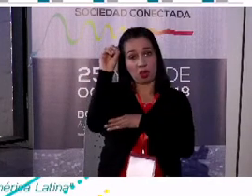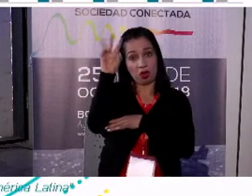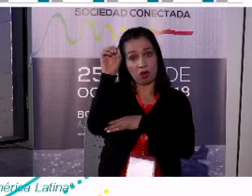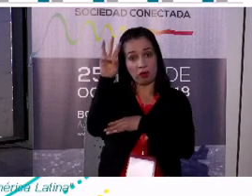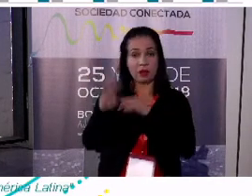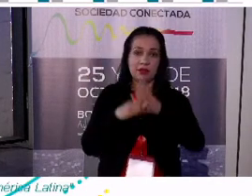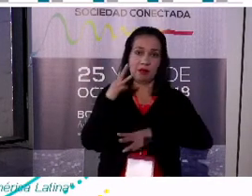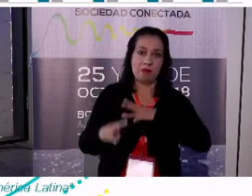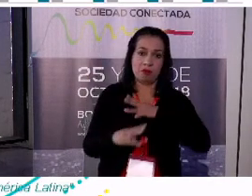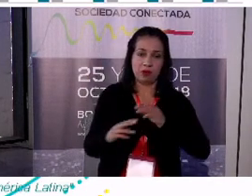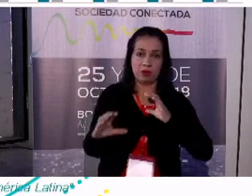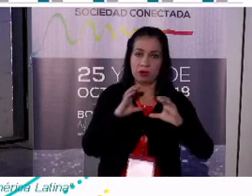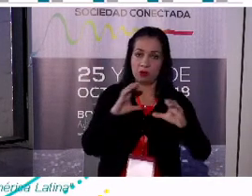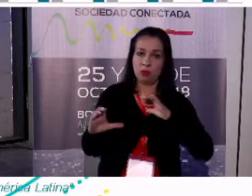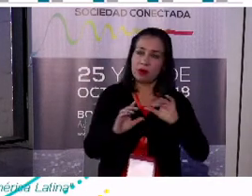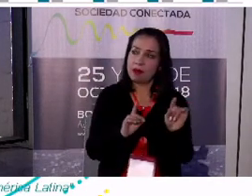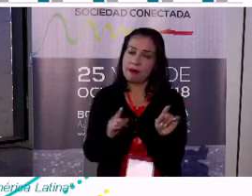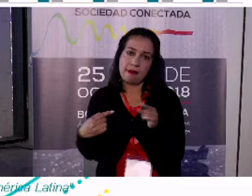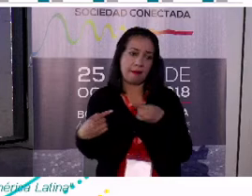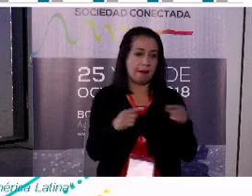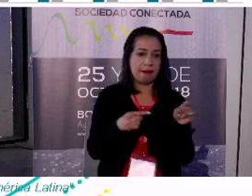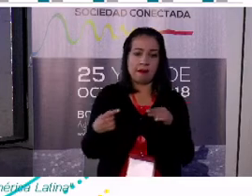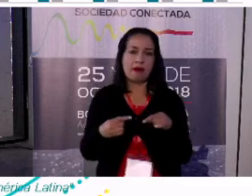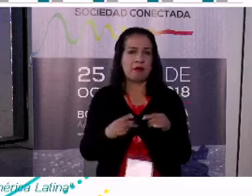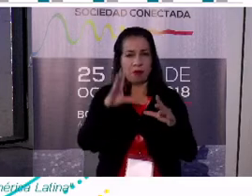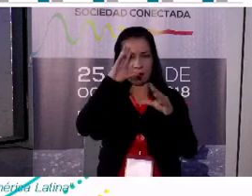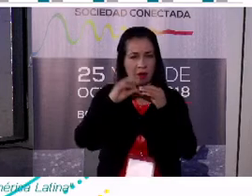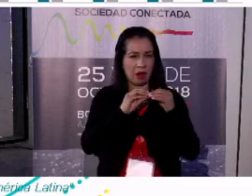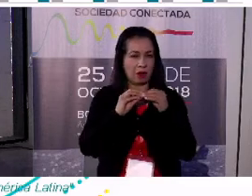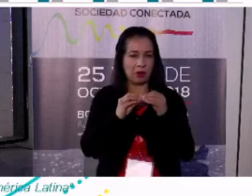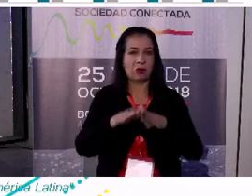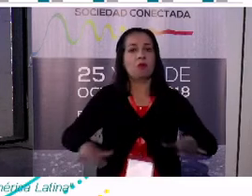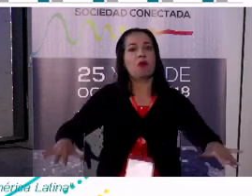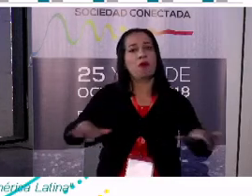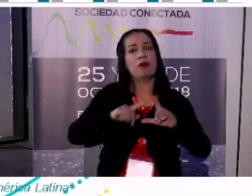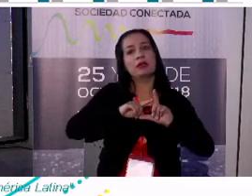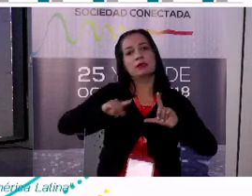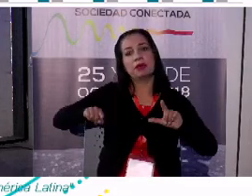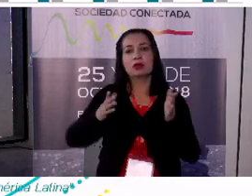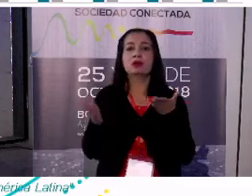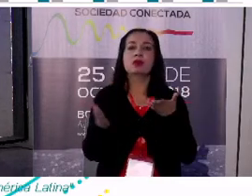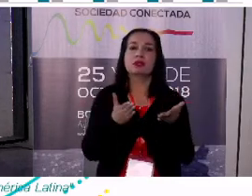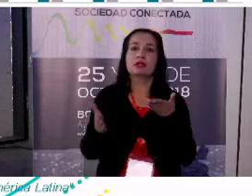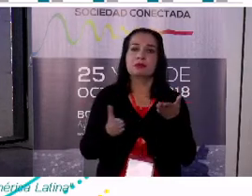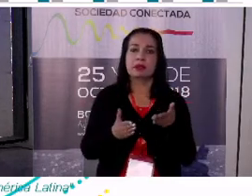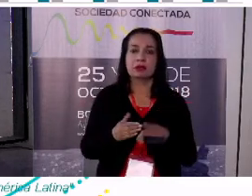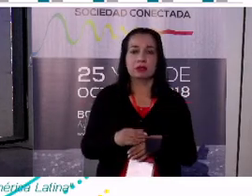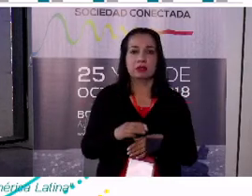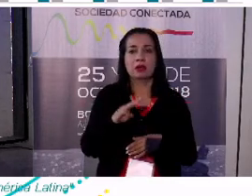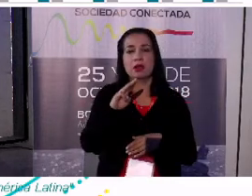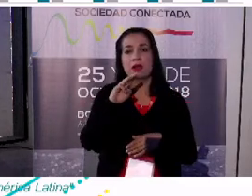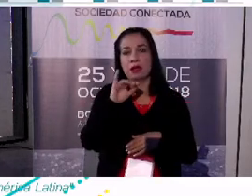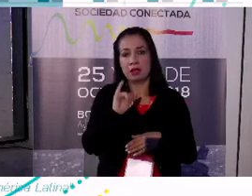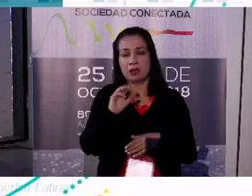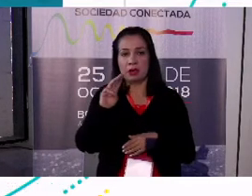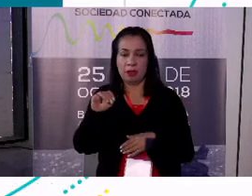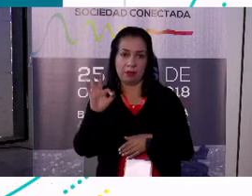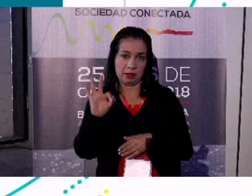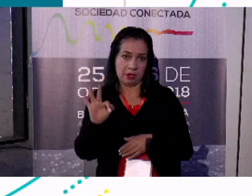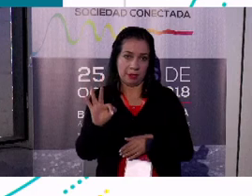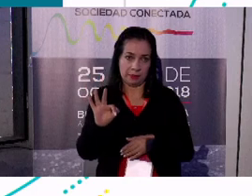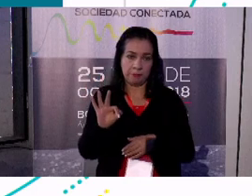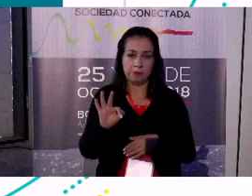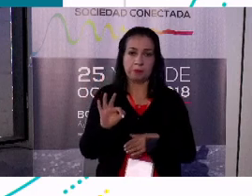comunicaciones para atribuir más espectro a a servicios imt eh Tal vez un poco de Por